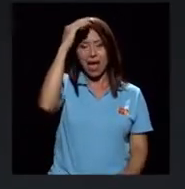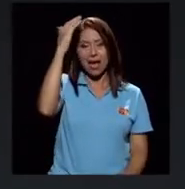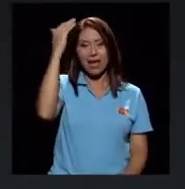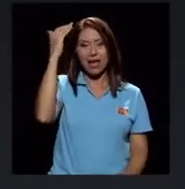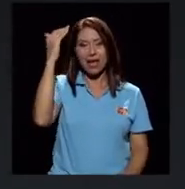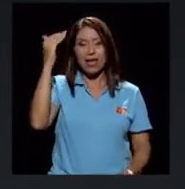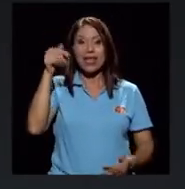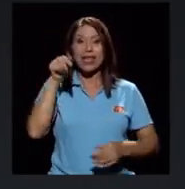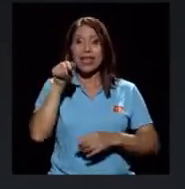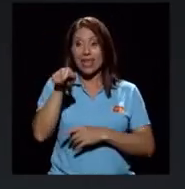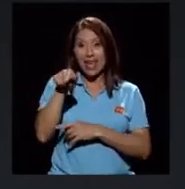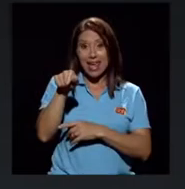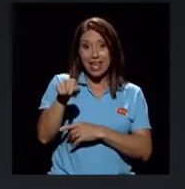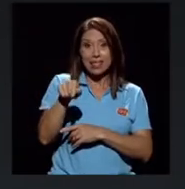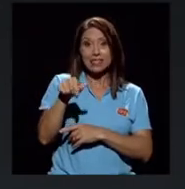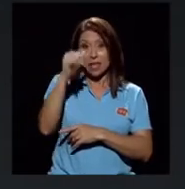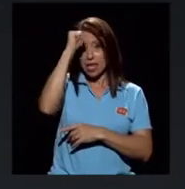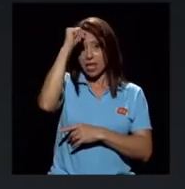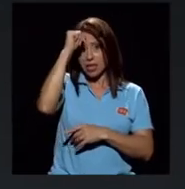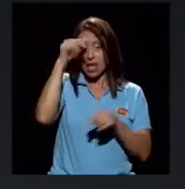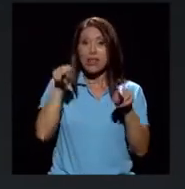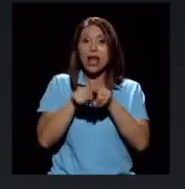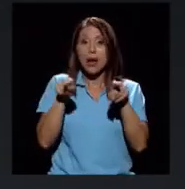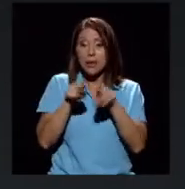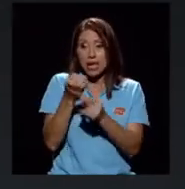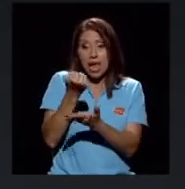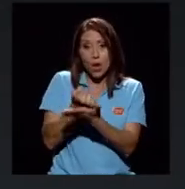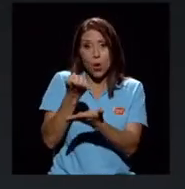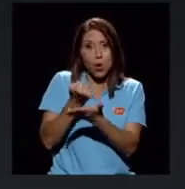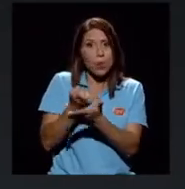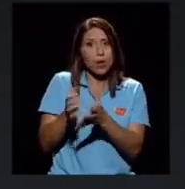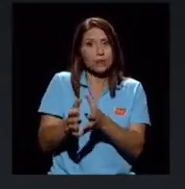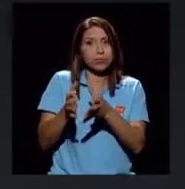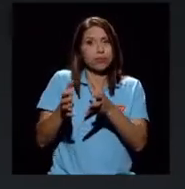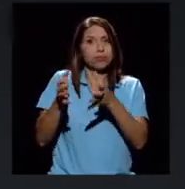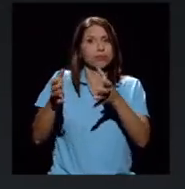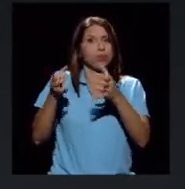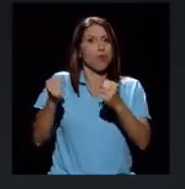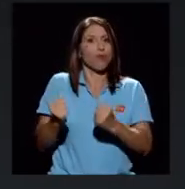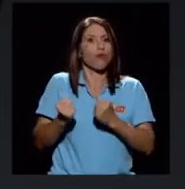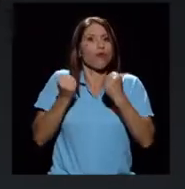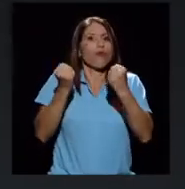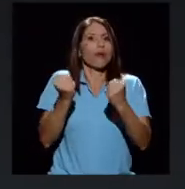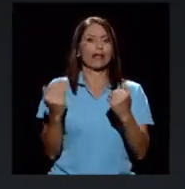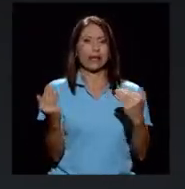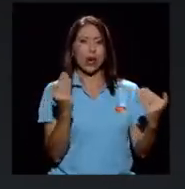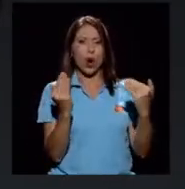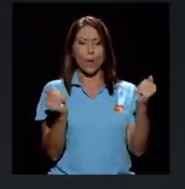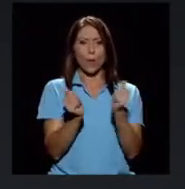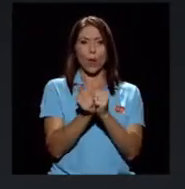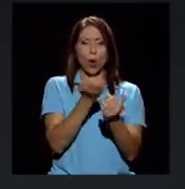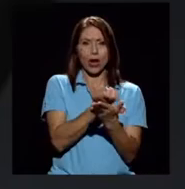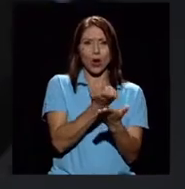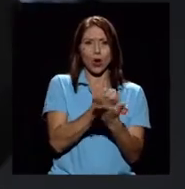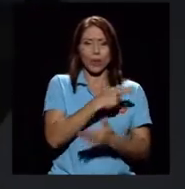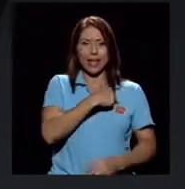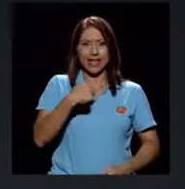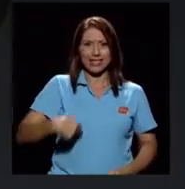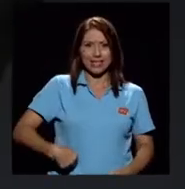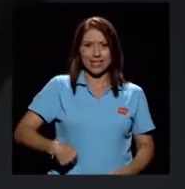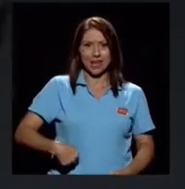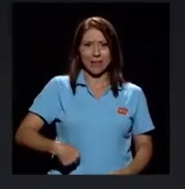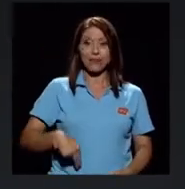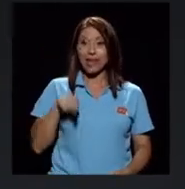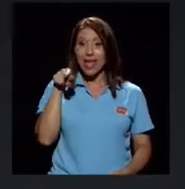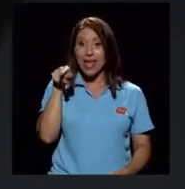es la otra economía que crece tan robusta como la economía china y anda diciendo